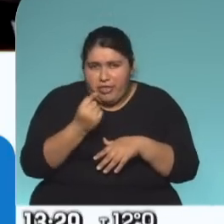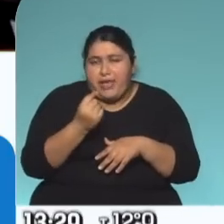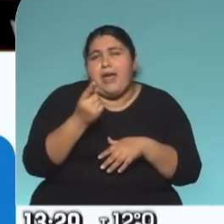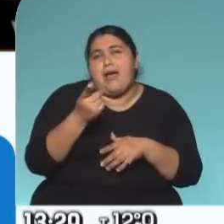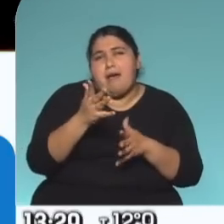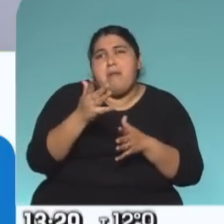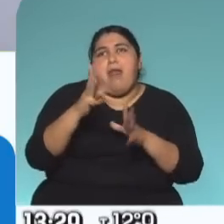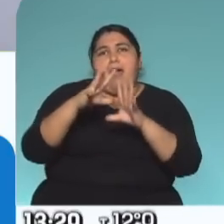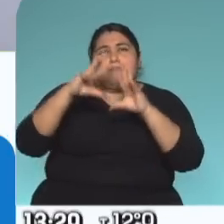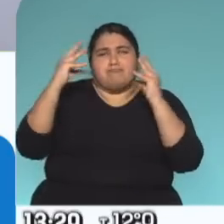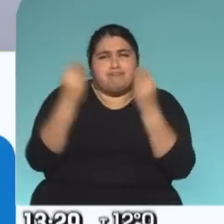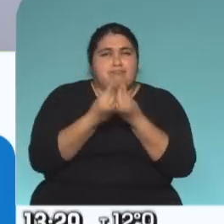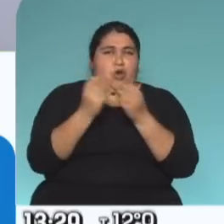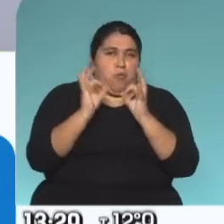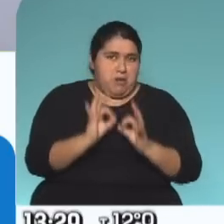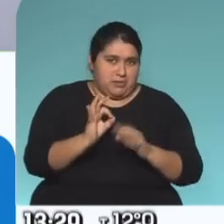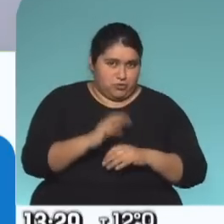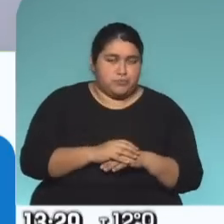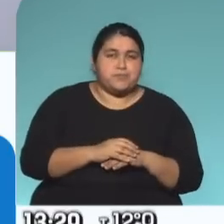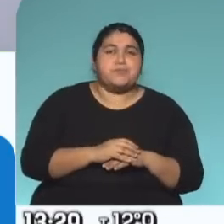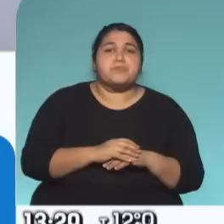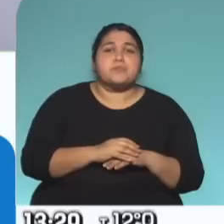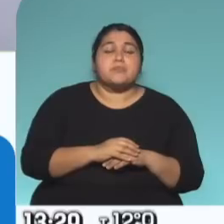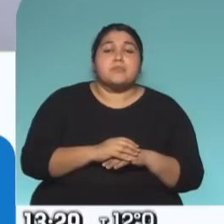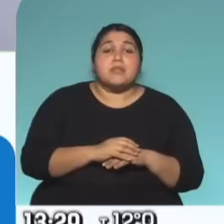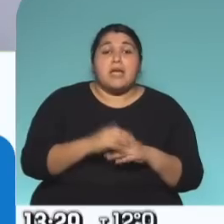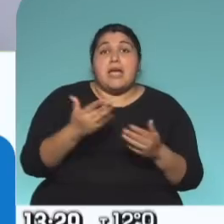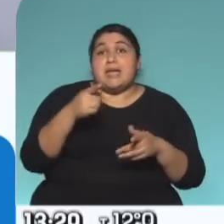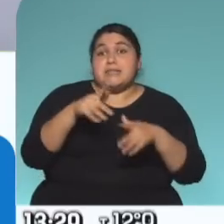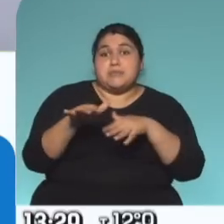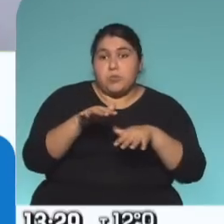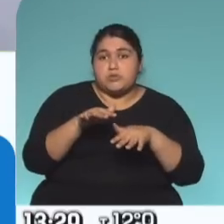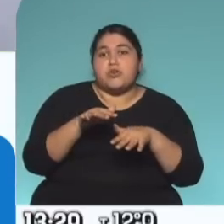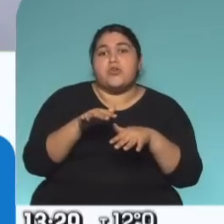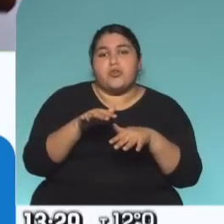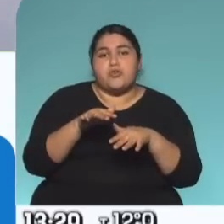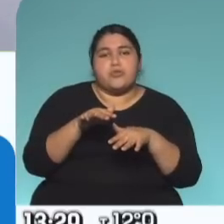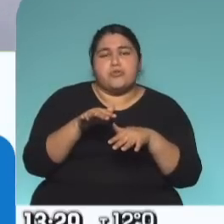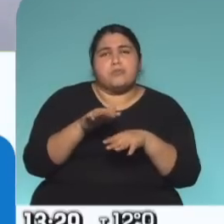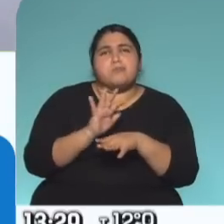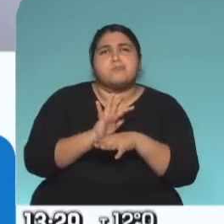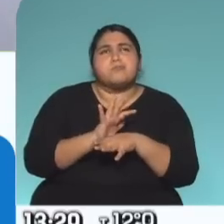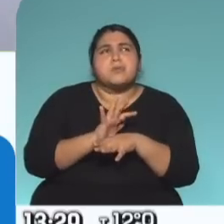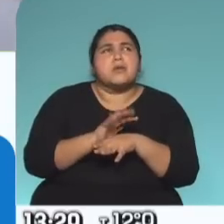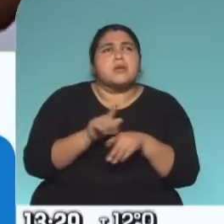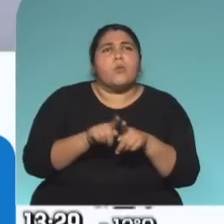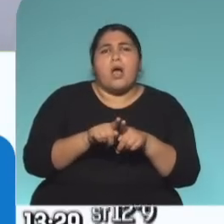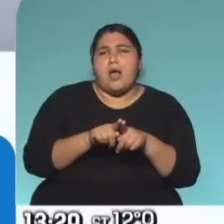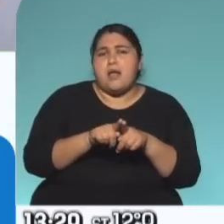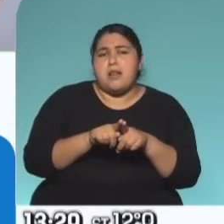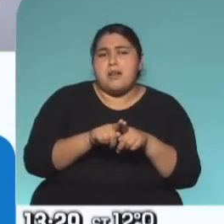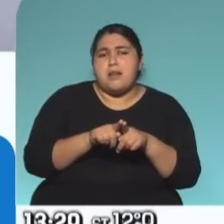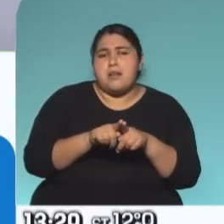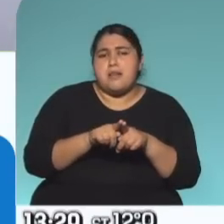el cómputo oficial. Y en ese sentido no va a ser, puedes